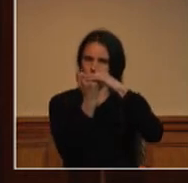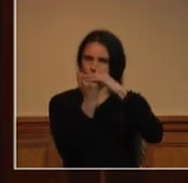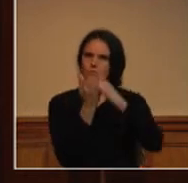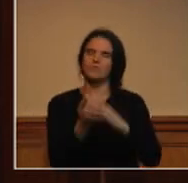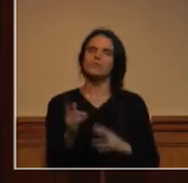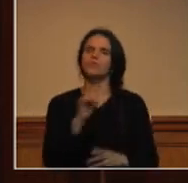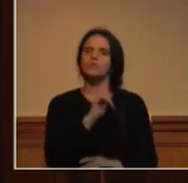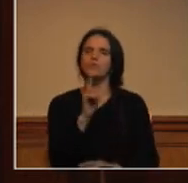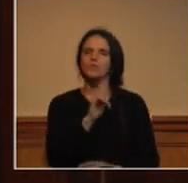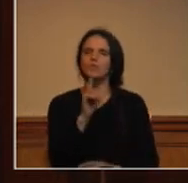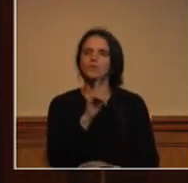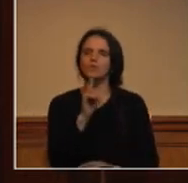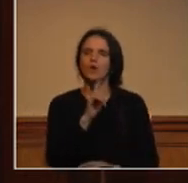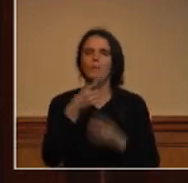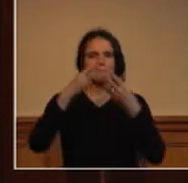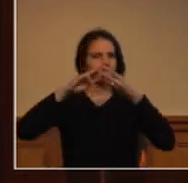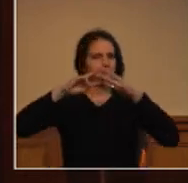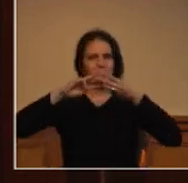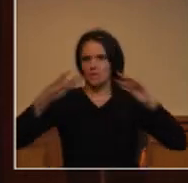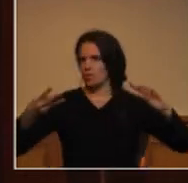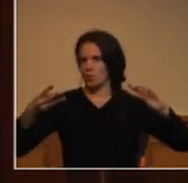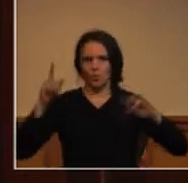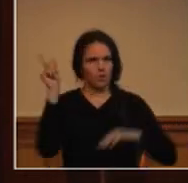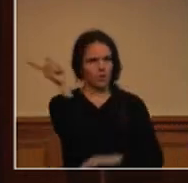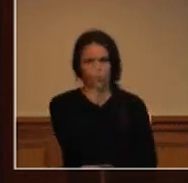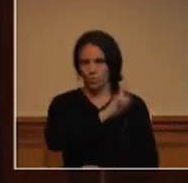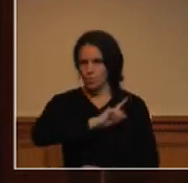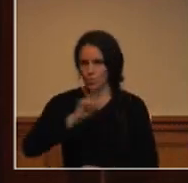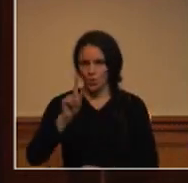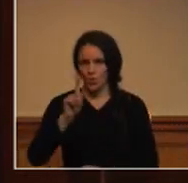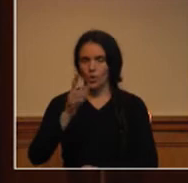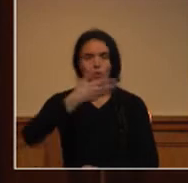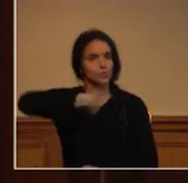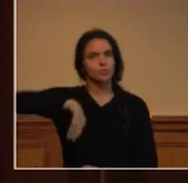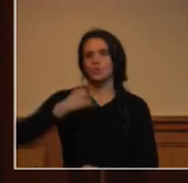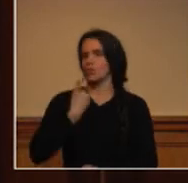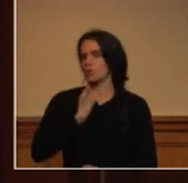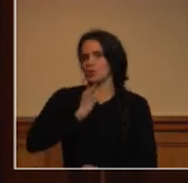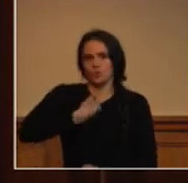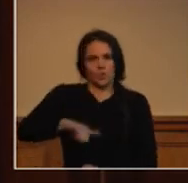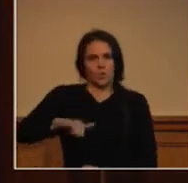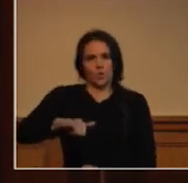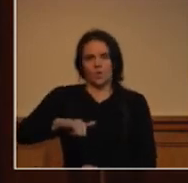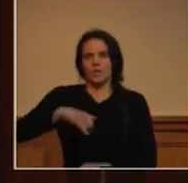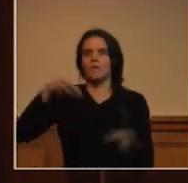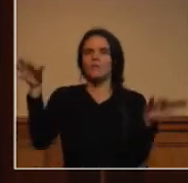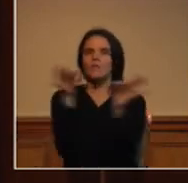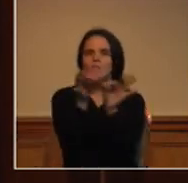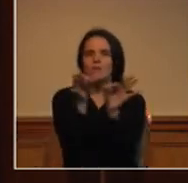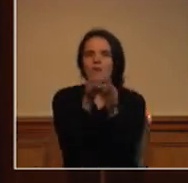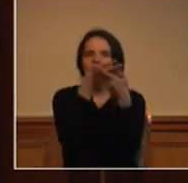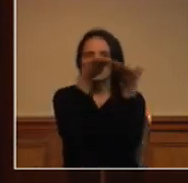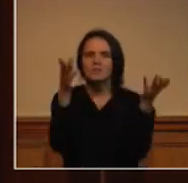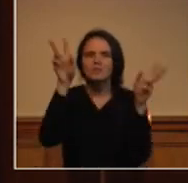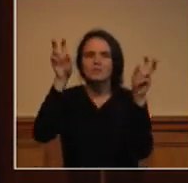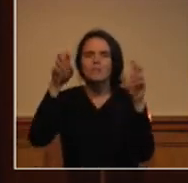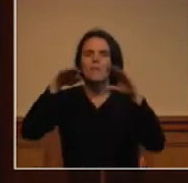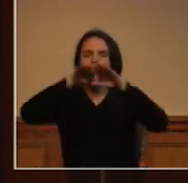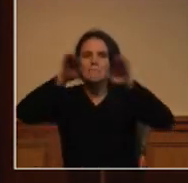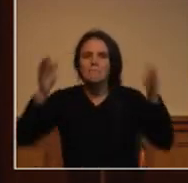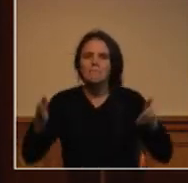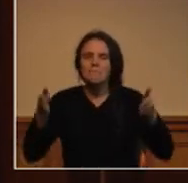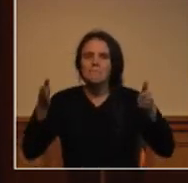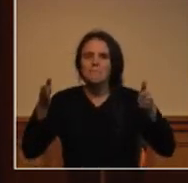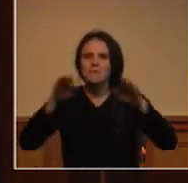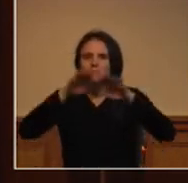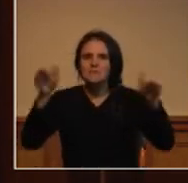manera es un método. Nosotros no queremos transmitirles la idea de que la mesita es un